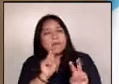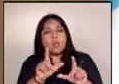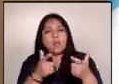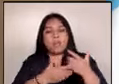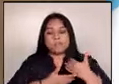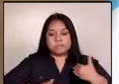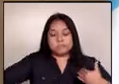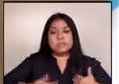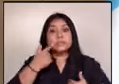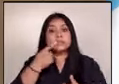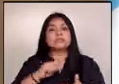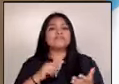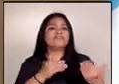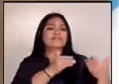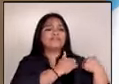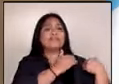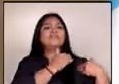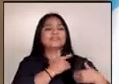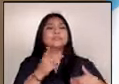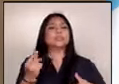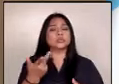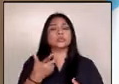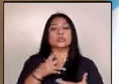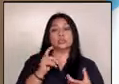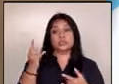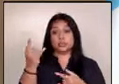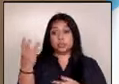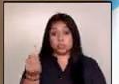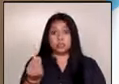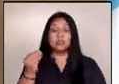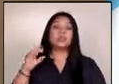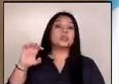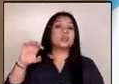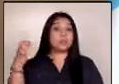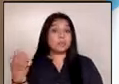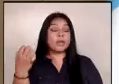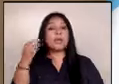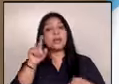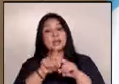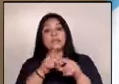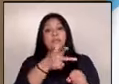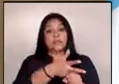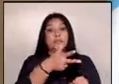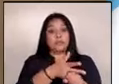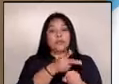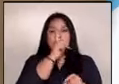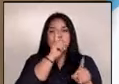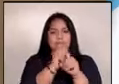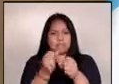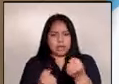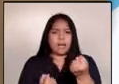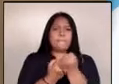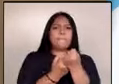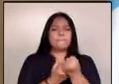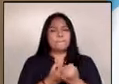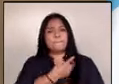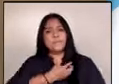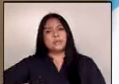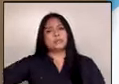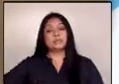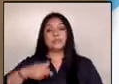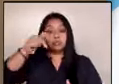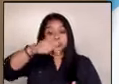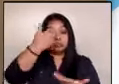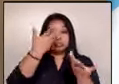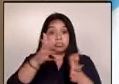miembros con el pueblo de Guatemala y con el firme apoyo al presidente que fue elegido en las urnas hoy ya en